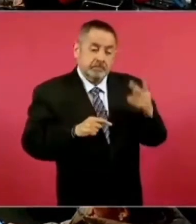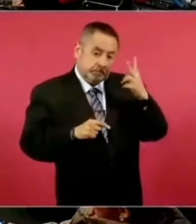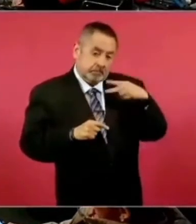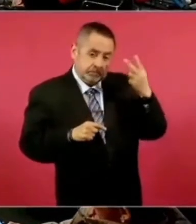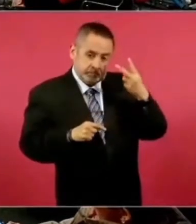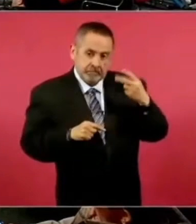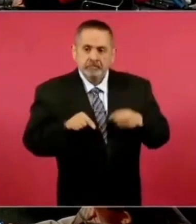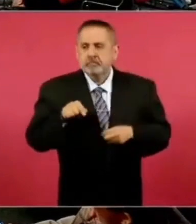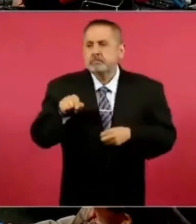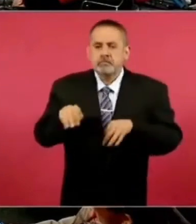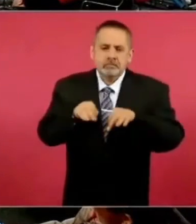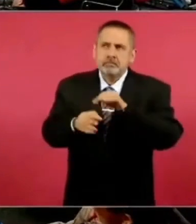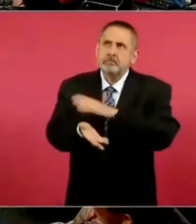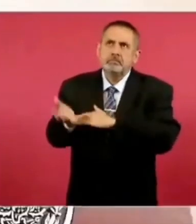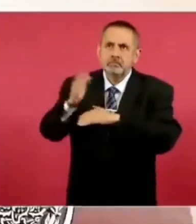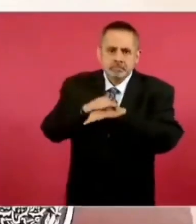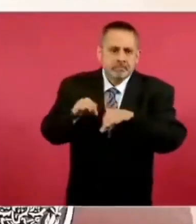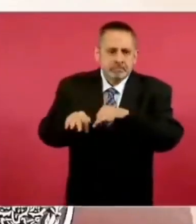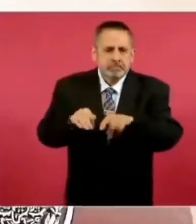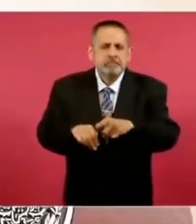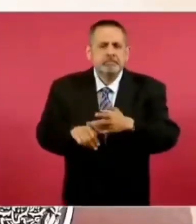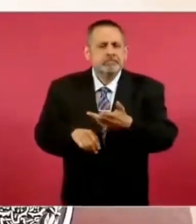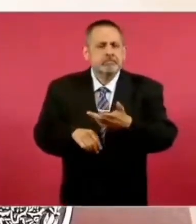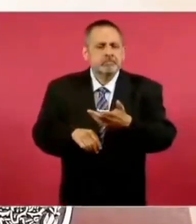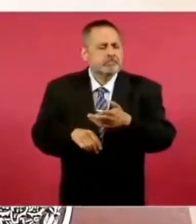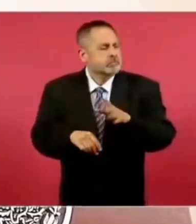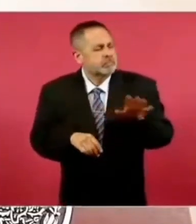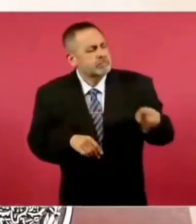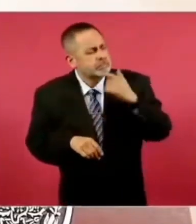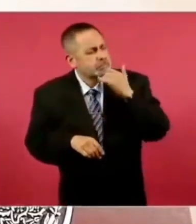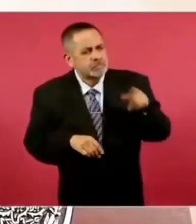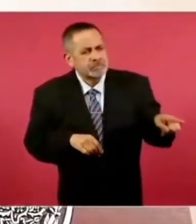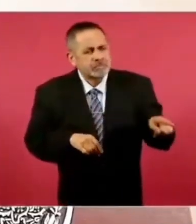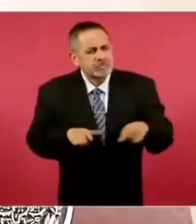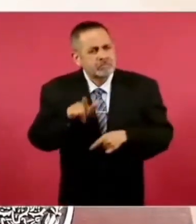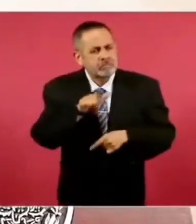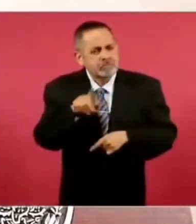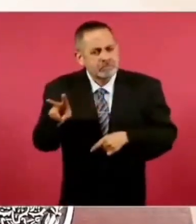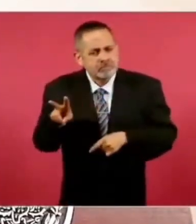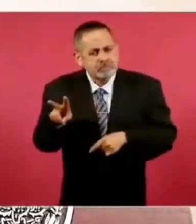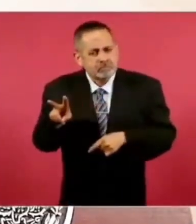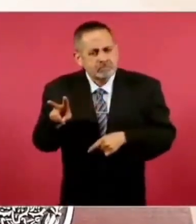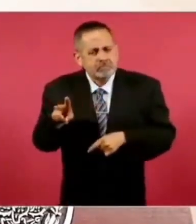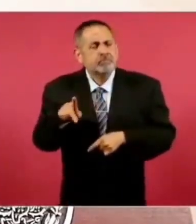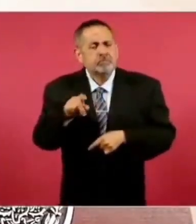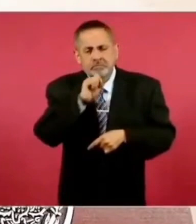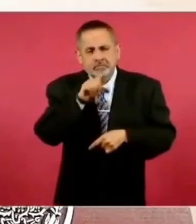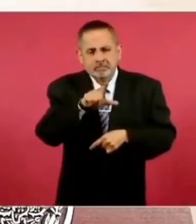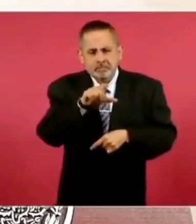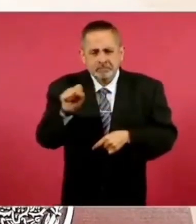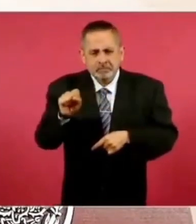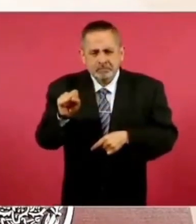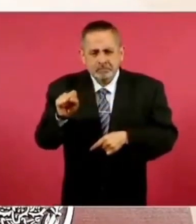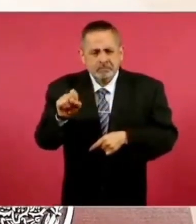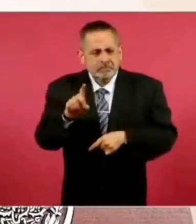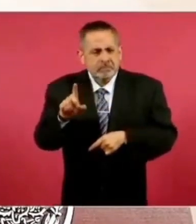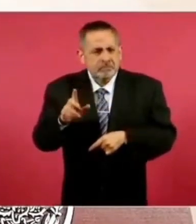al día. Y es de lunes a viernes o también sábado y domingo. No, de lunes a viernes.